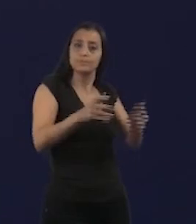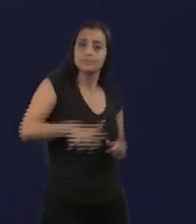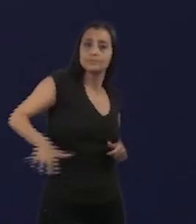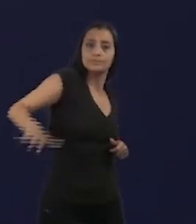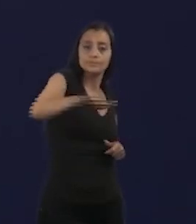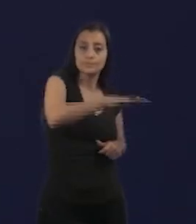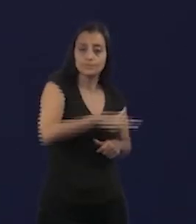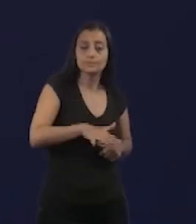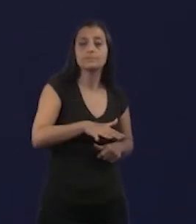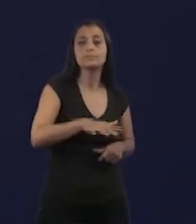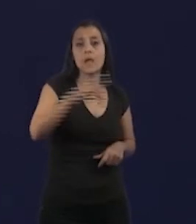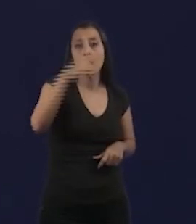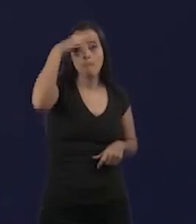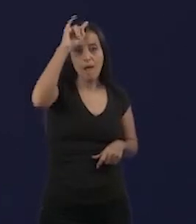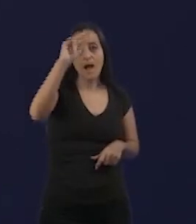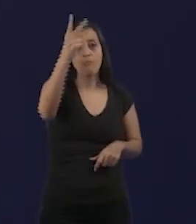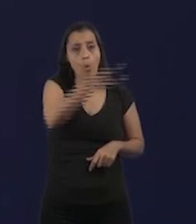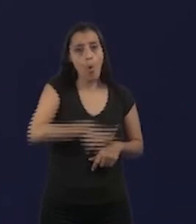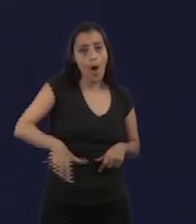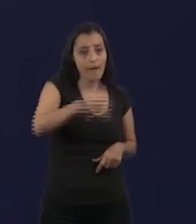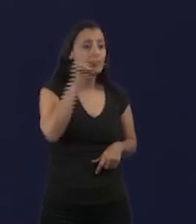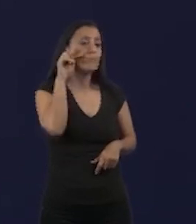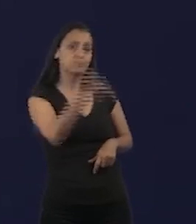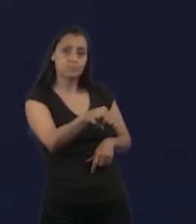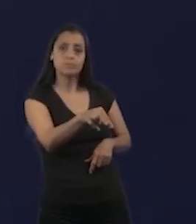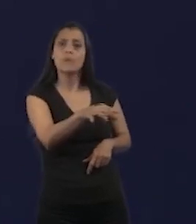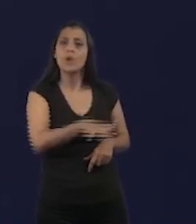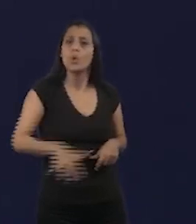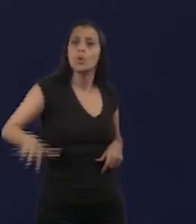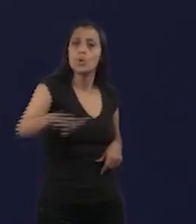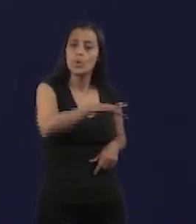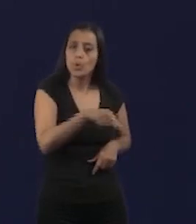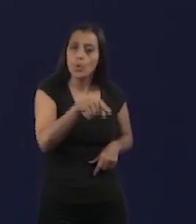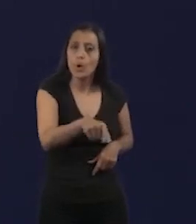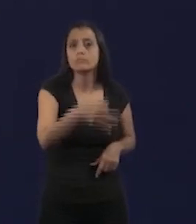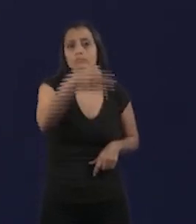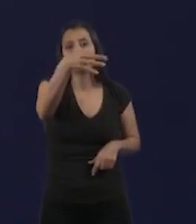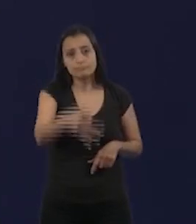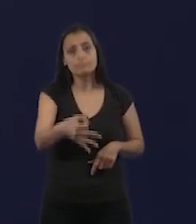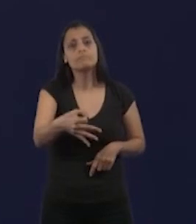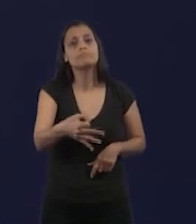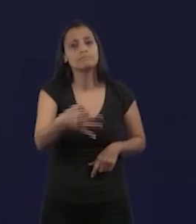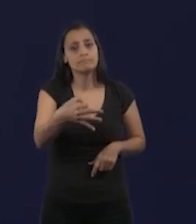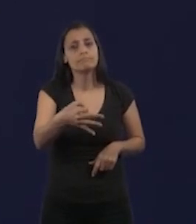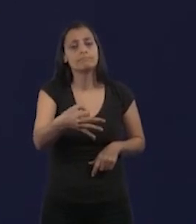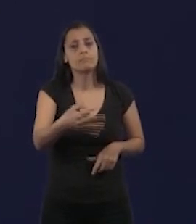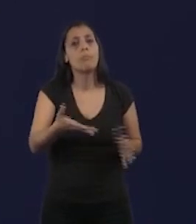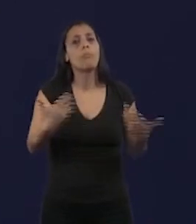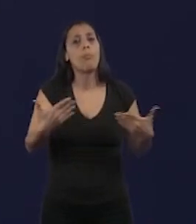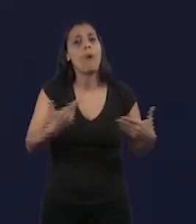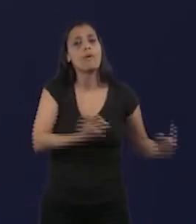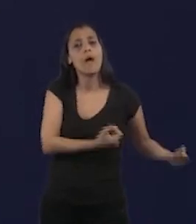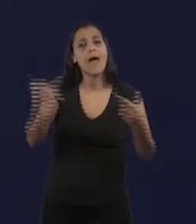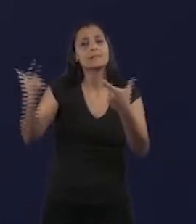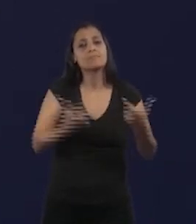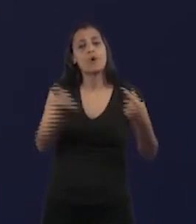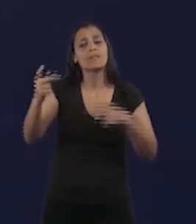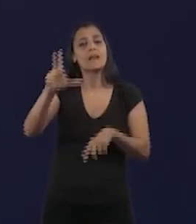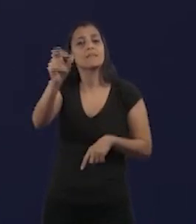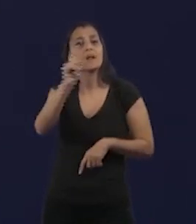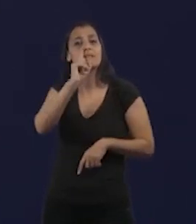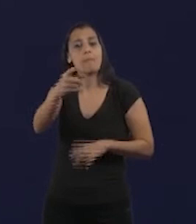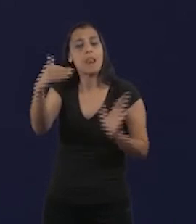visitado hemos visitado el lugar y y es una zona que efectivamente va a poder exportar en torno a los 30.000